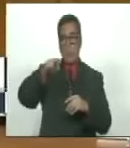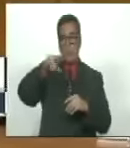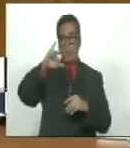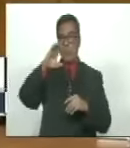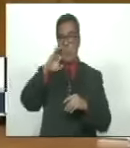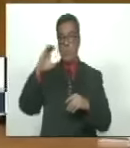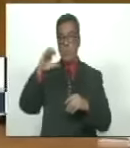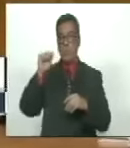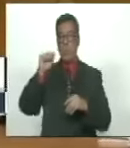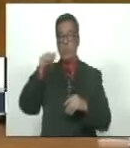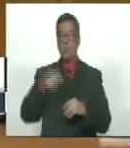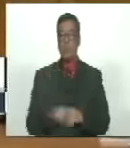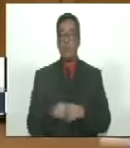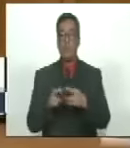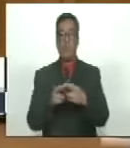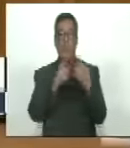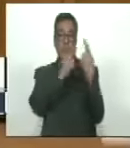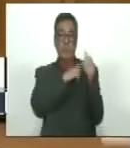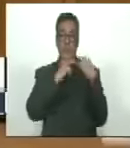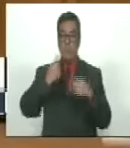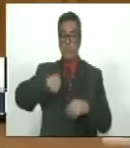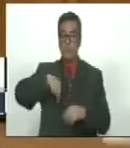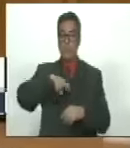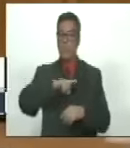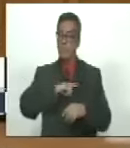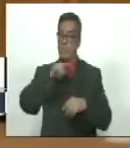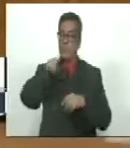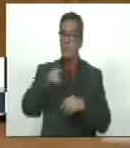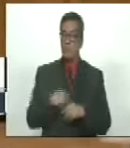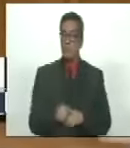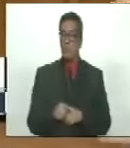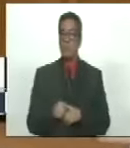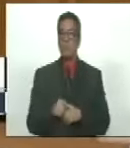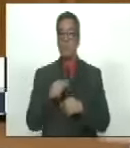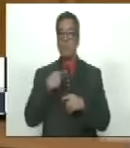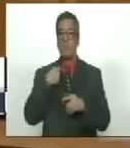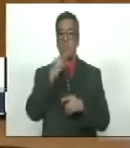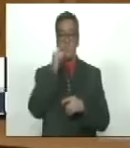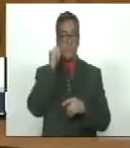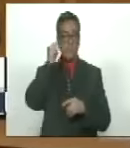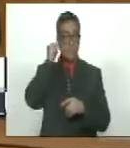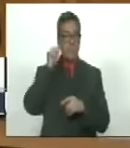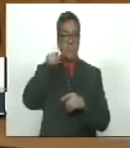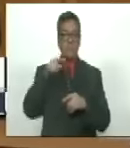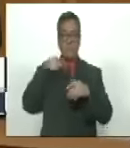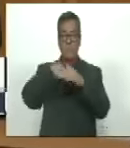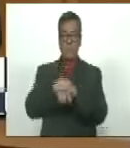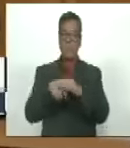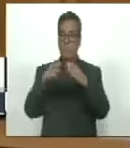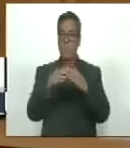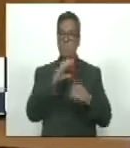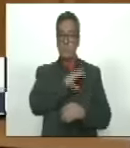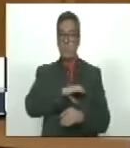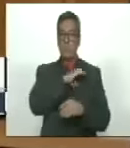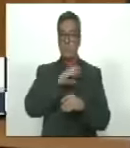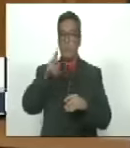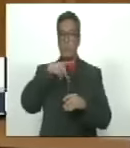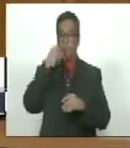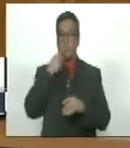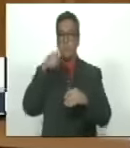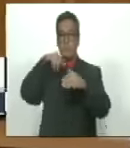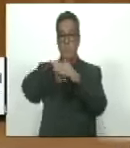Pérez, y bueno, la responsabilidad que nos corresponde directamente a nosotros y a nosotras, quienes integramos la Comisión de